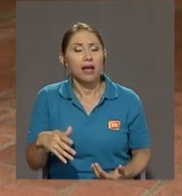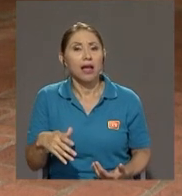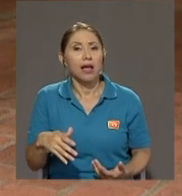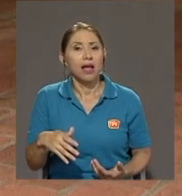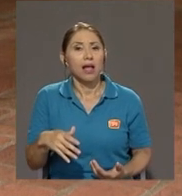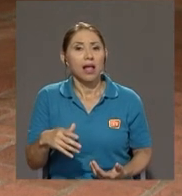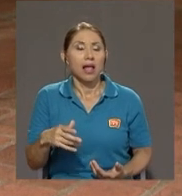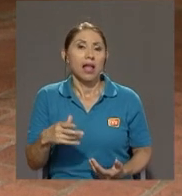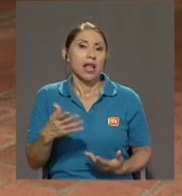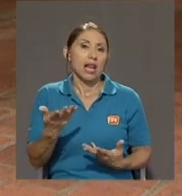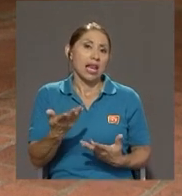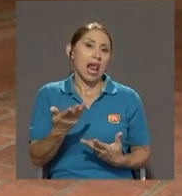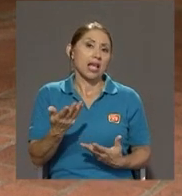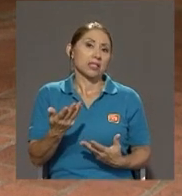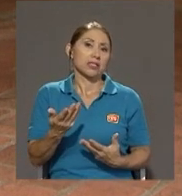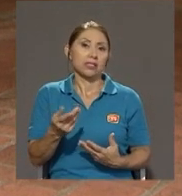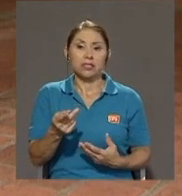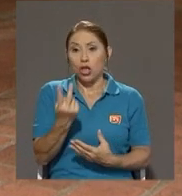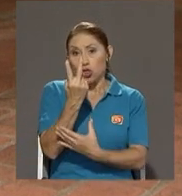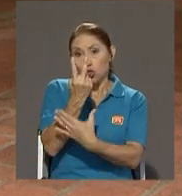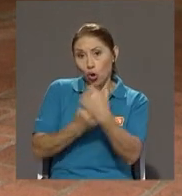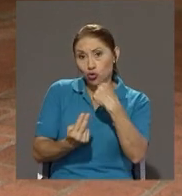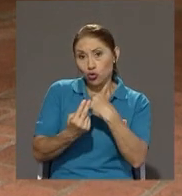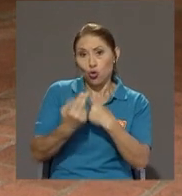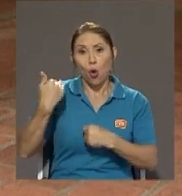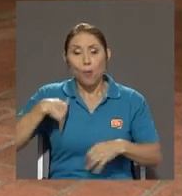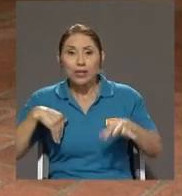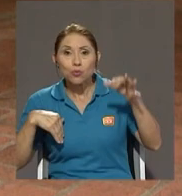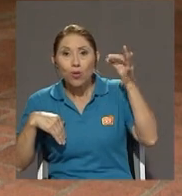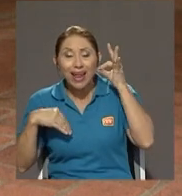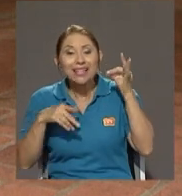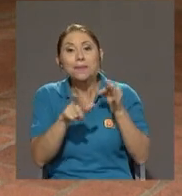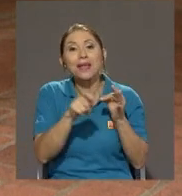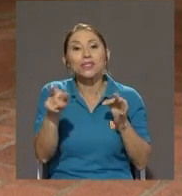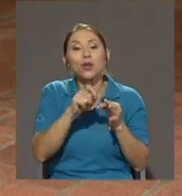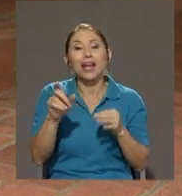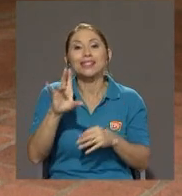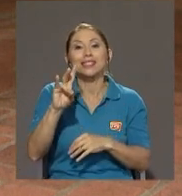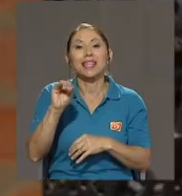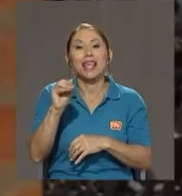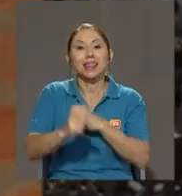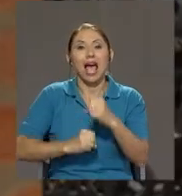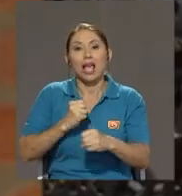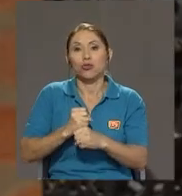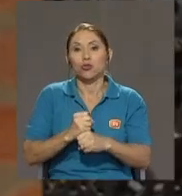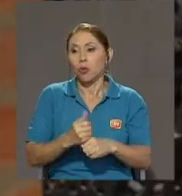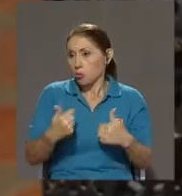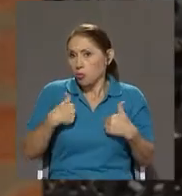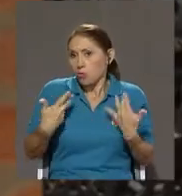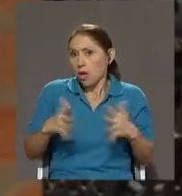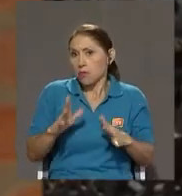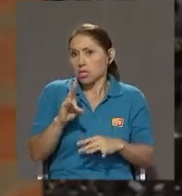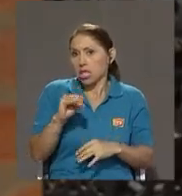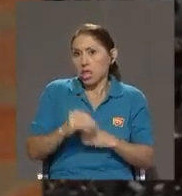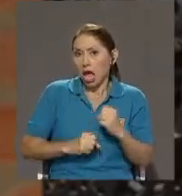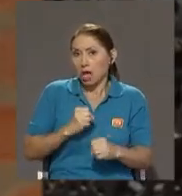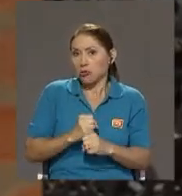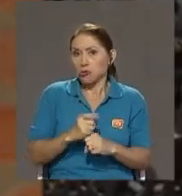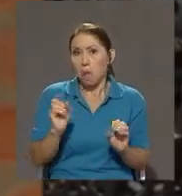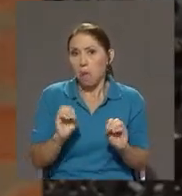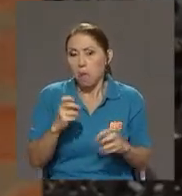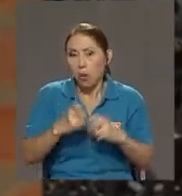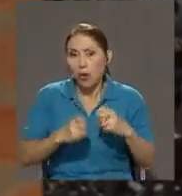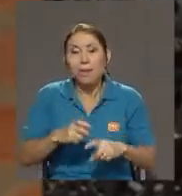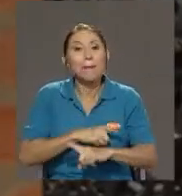deberían las dos ser de 70 años. Yo tengo 72, de manera que no veo ningún problema de que la gente se jubile a los 70 años, pero los